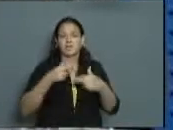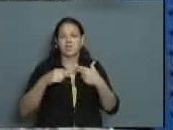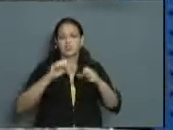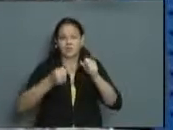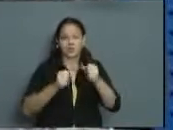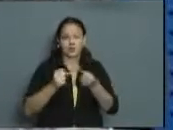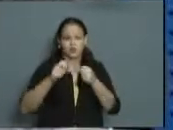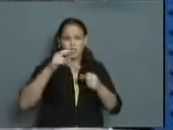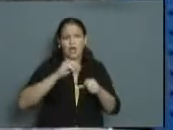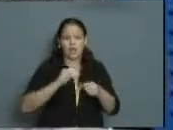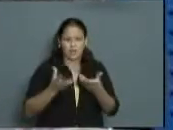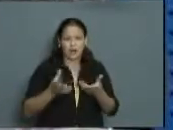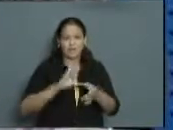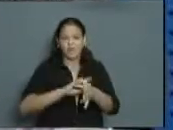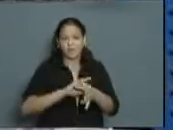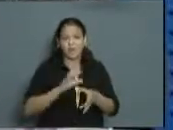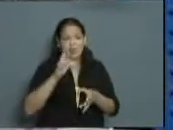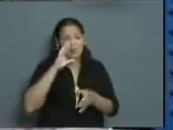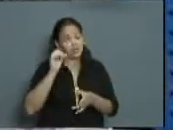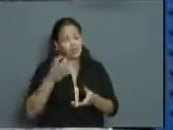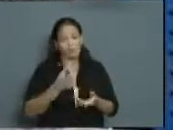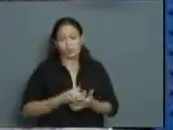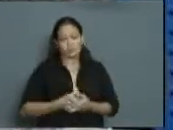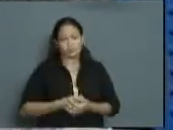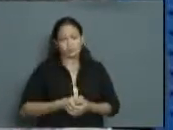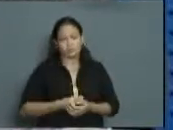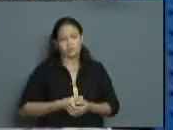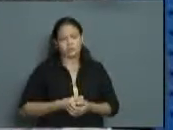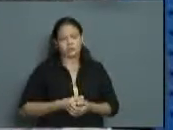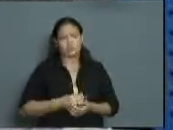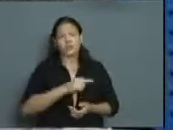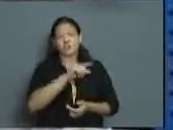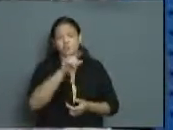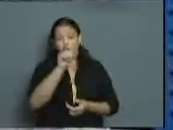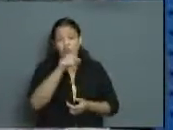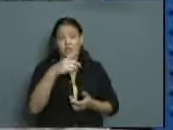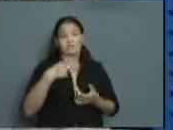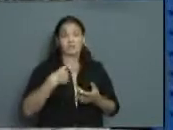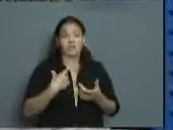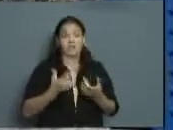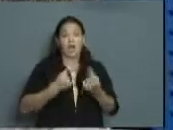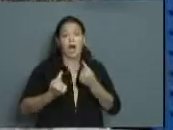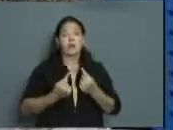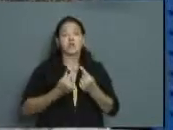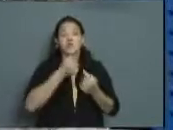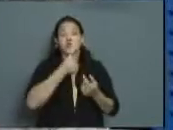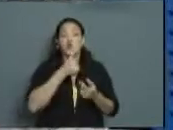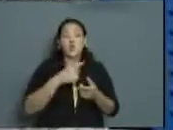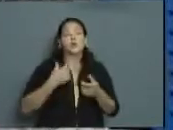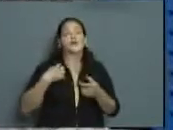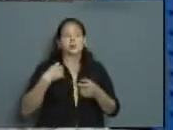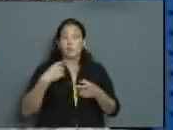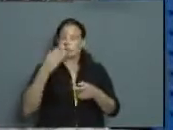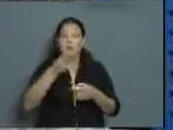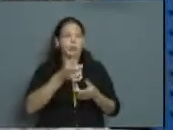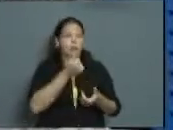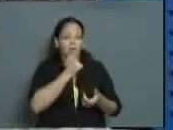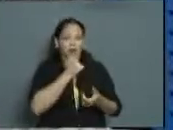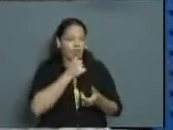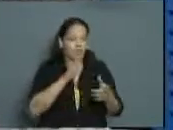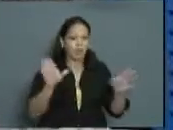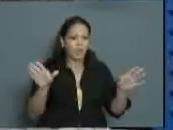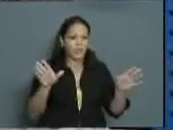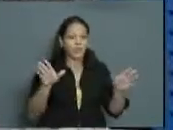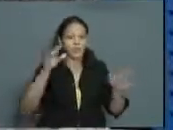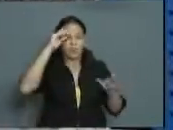enfermedad. Por tanto, la respuesta es no. Usted, si tiene manifestaciones clínicas, se convierte en un sospechoso y se trata como un sospechoso. Y cuando